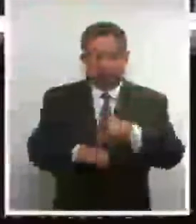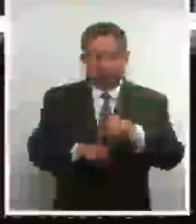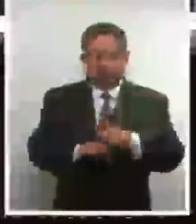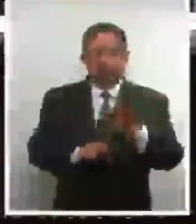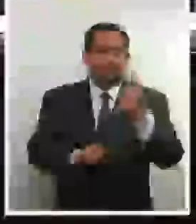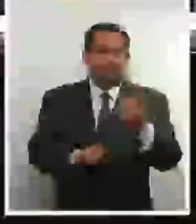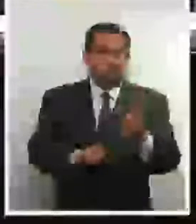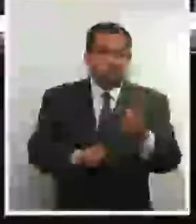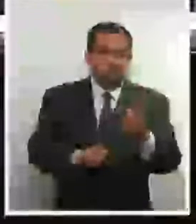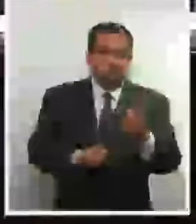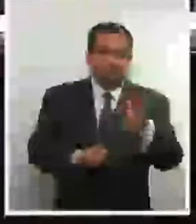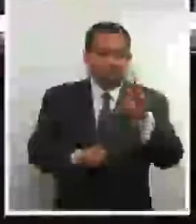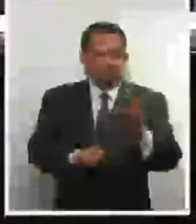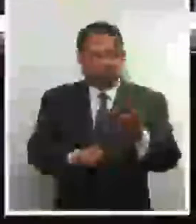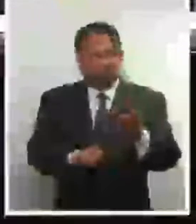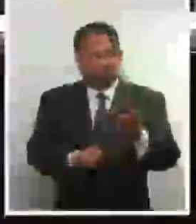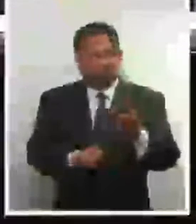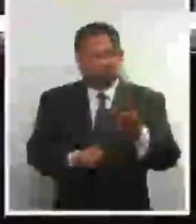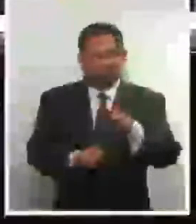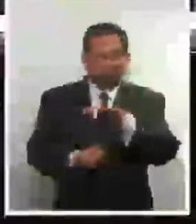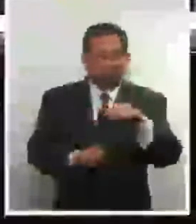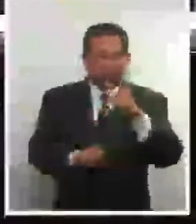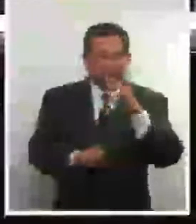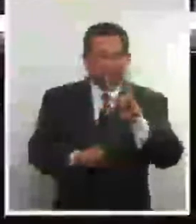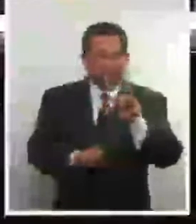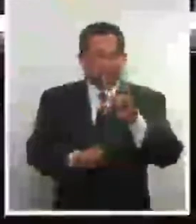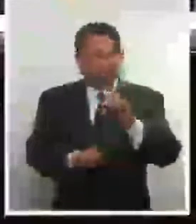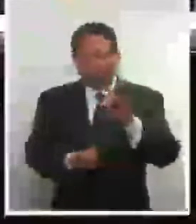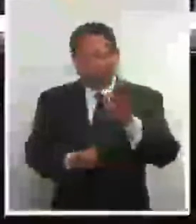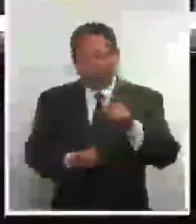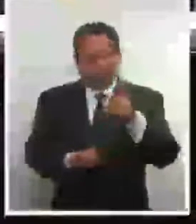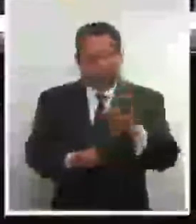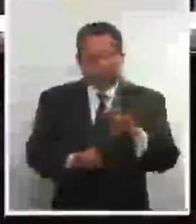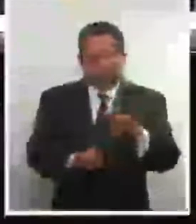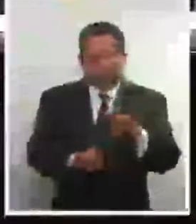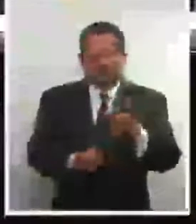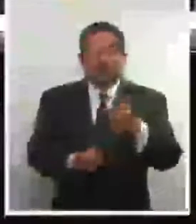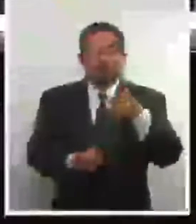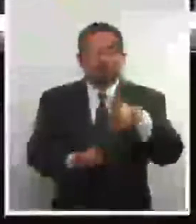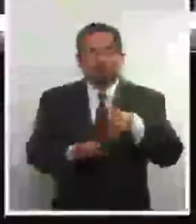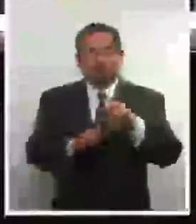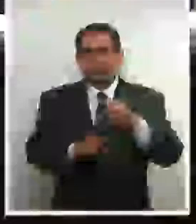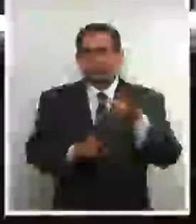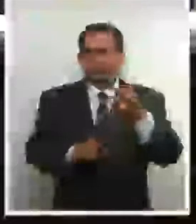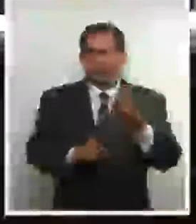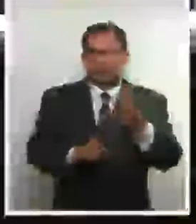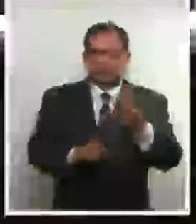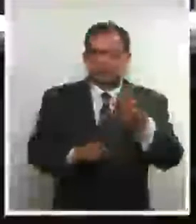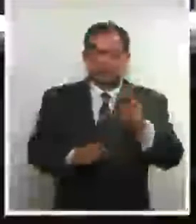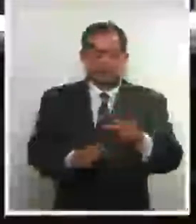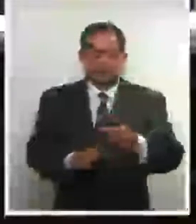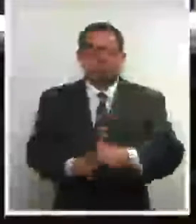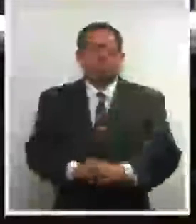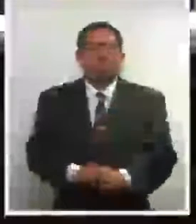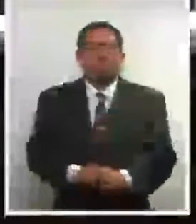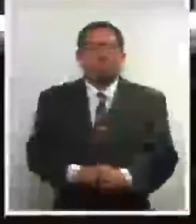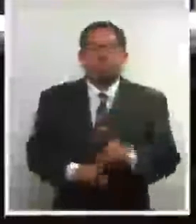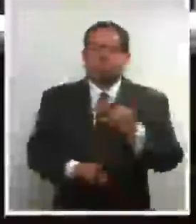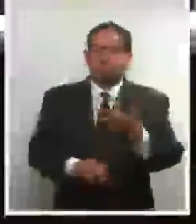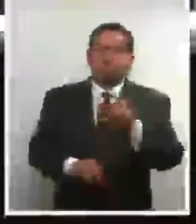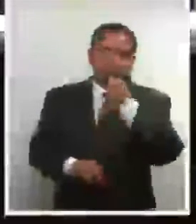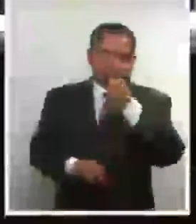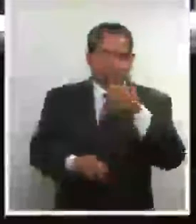numeral 1, 2, con los incisos A, D, F y G, y el numeral 3, inciso G. Pido